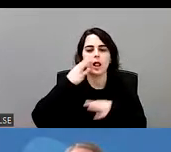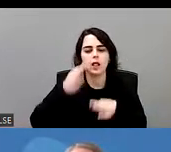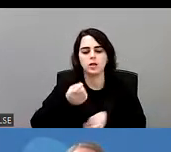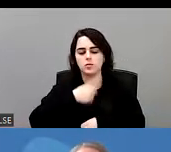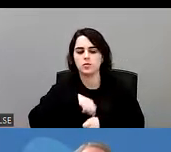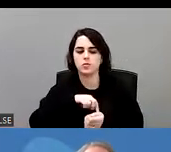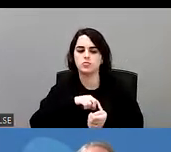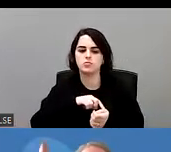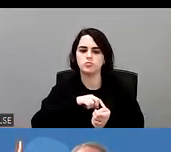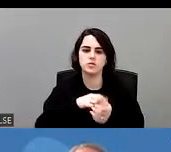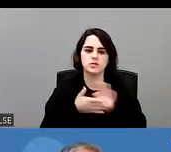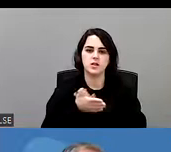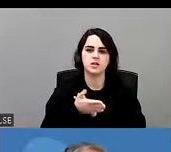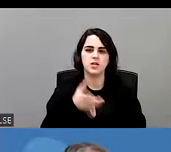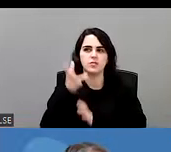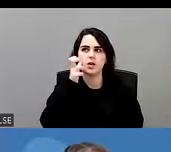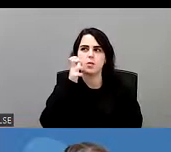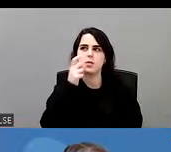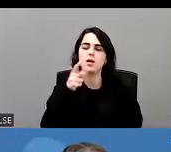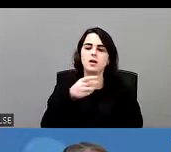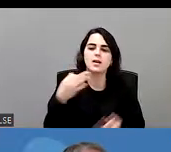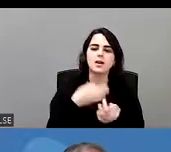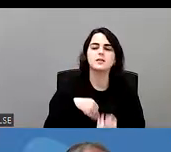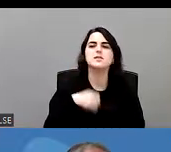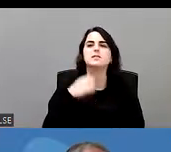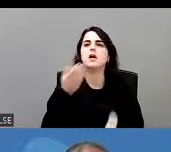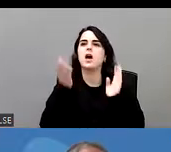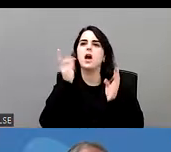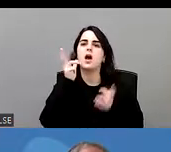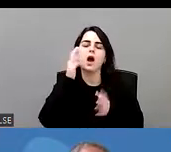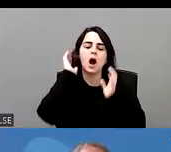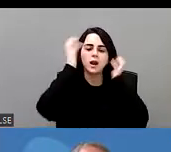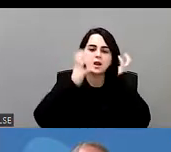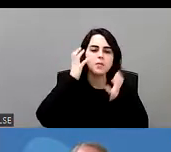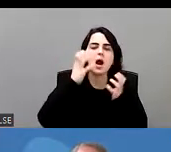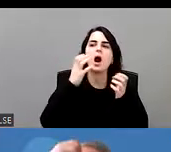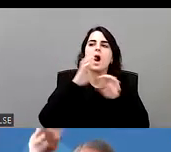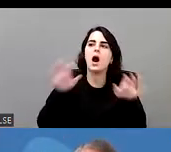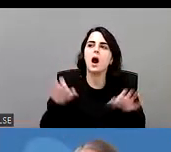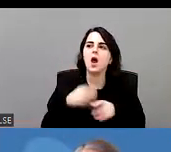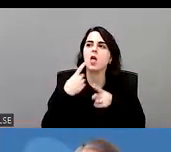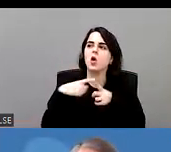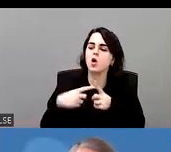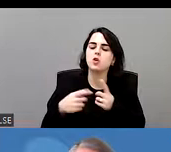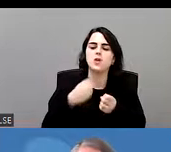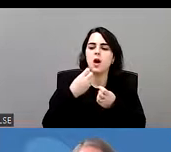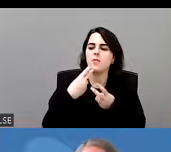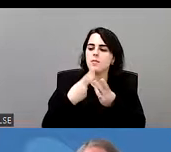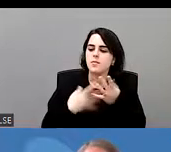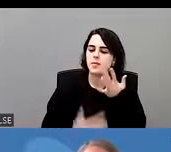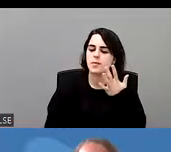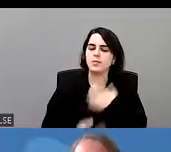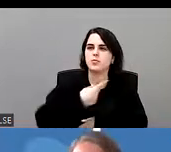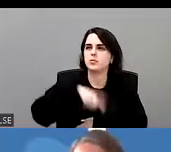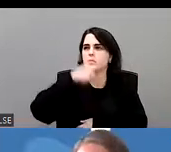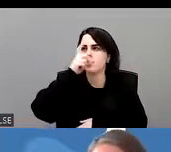podido pasar haciendo un barrido auditivo de venga, ¿qué es? ¿Un animal? ¿Una cosa? ¿O no sé qué? A lo mejor nos ponemos a decir todos los animales que se nos ocurren